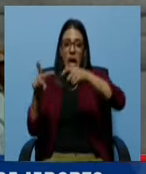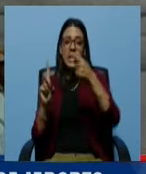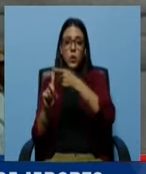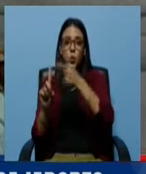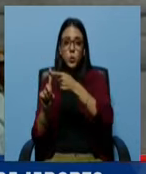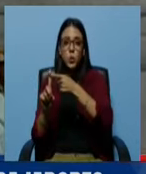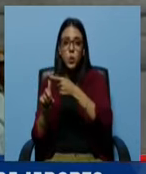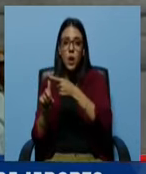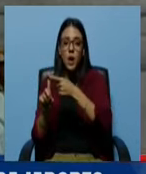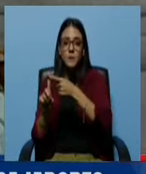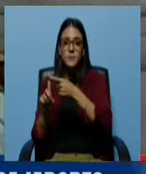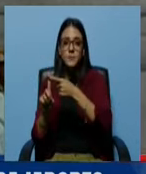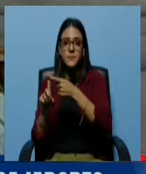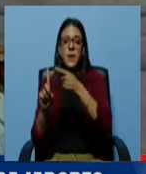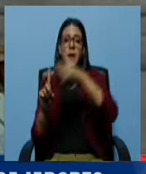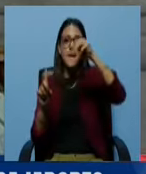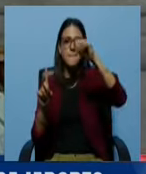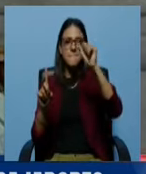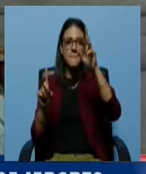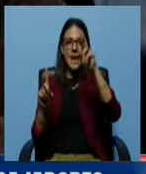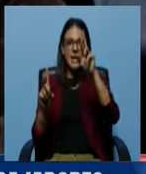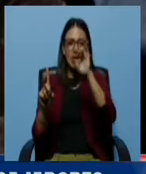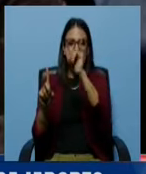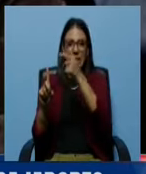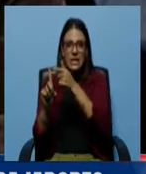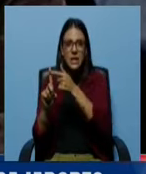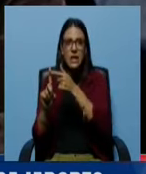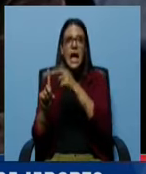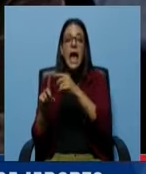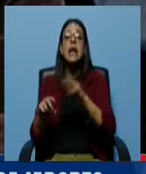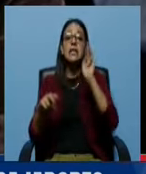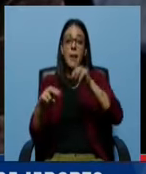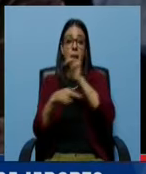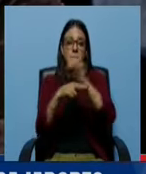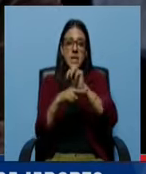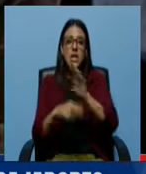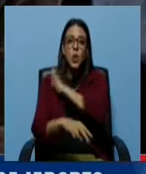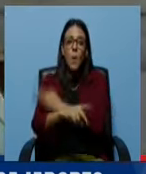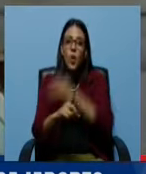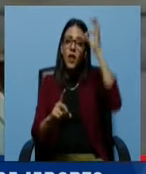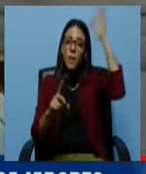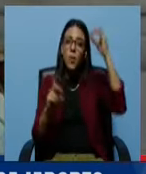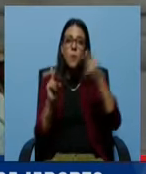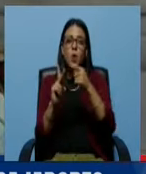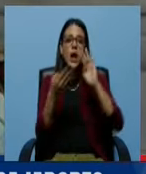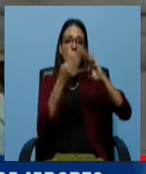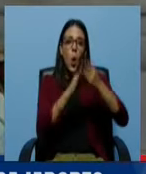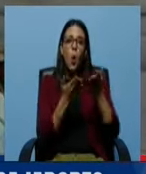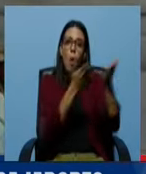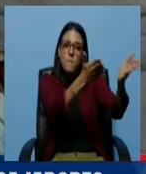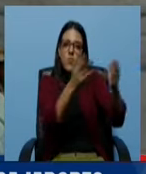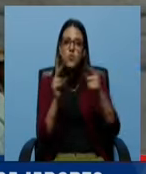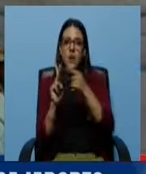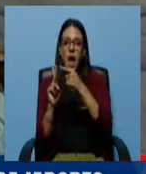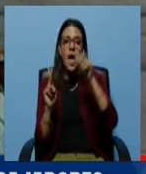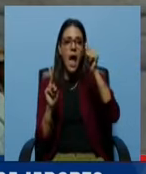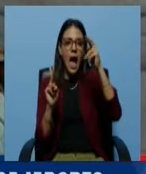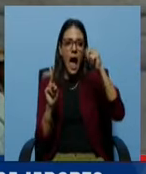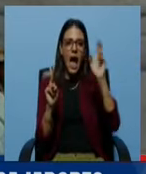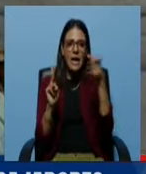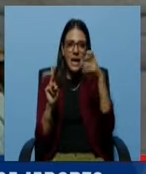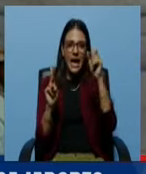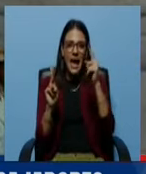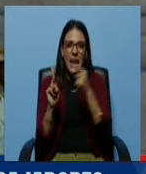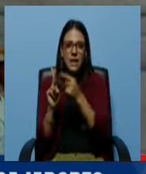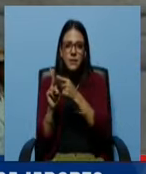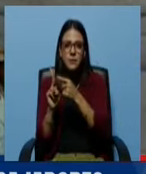general Menry Fernández, el ministro del Poder Popular para las comunas, Ángel